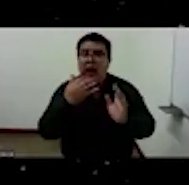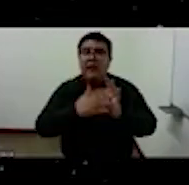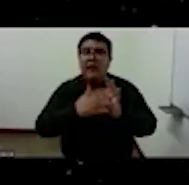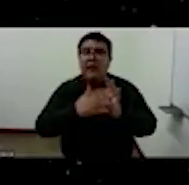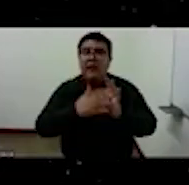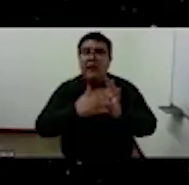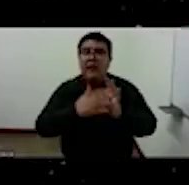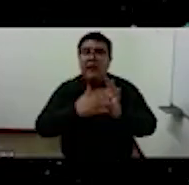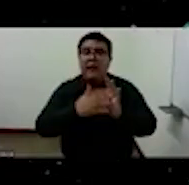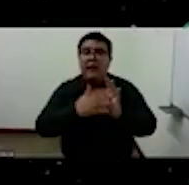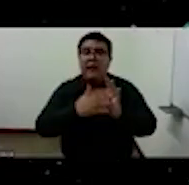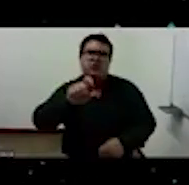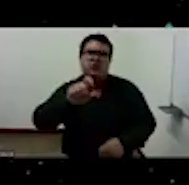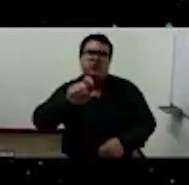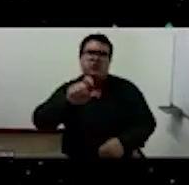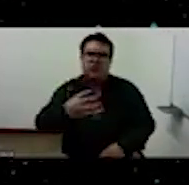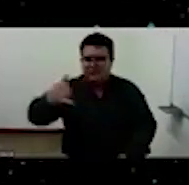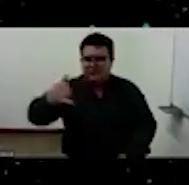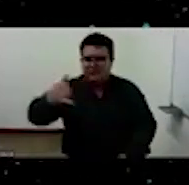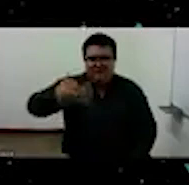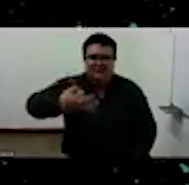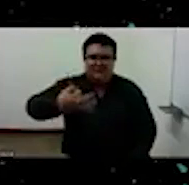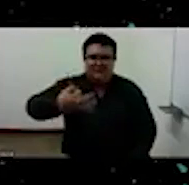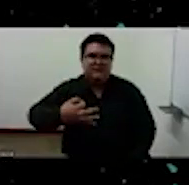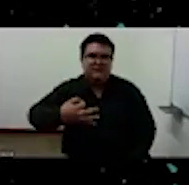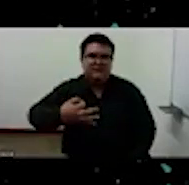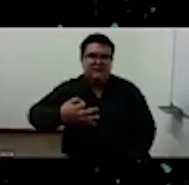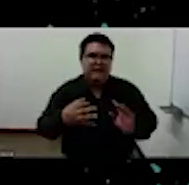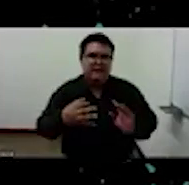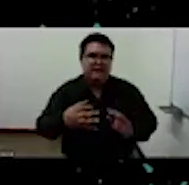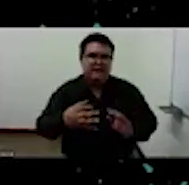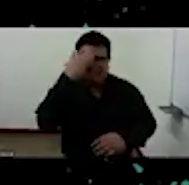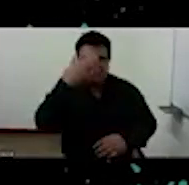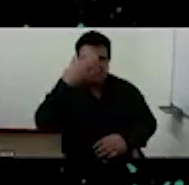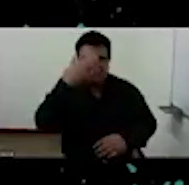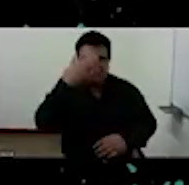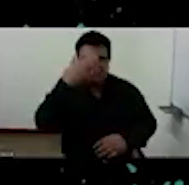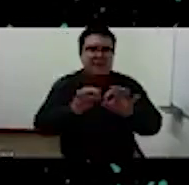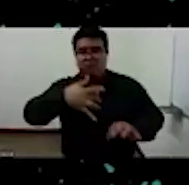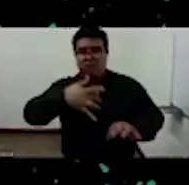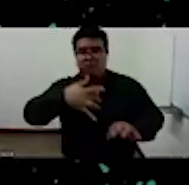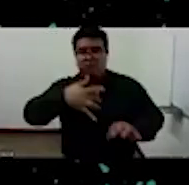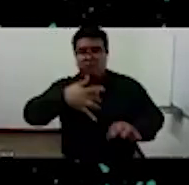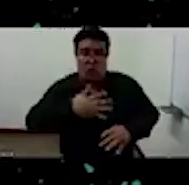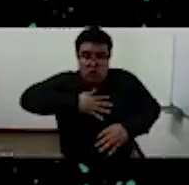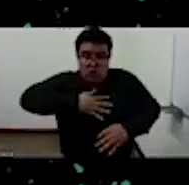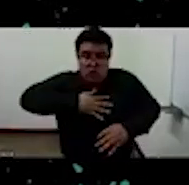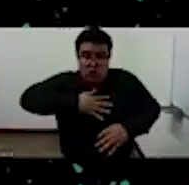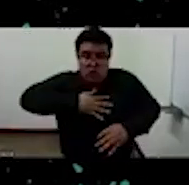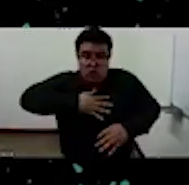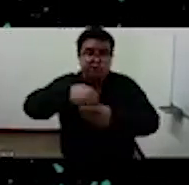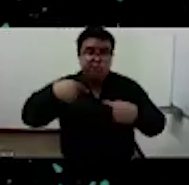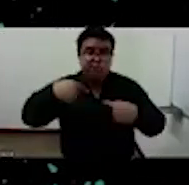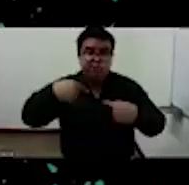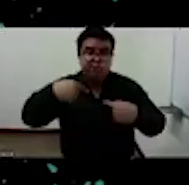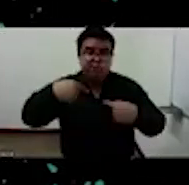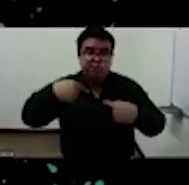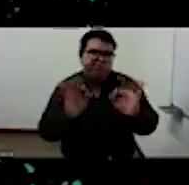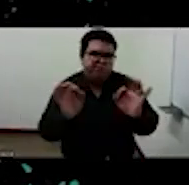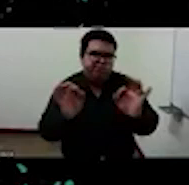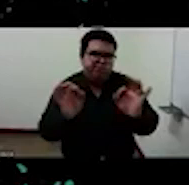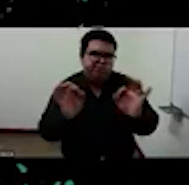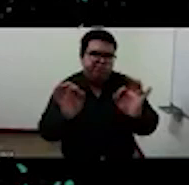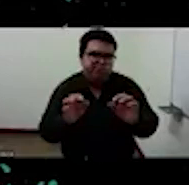años eh, y esto ha significado mucho para mí. Sin embargo, yo no pertenezco a ninguna comunidad indígena. Sin